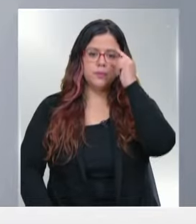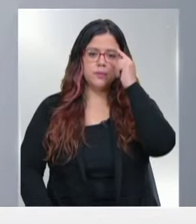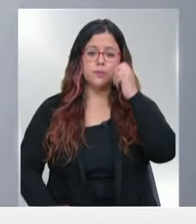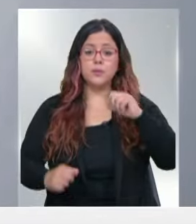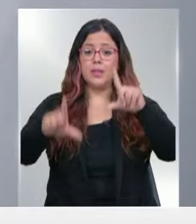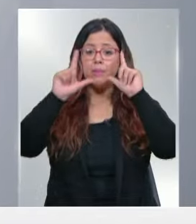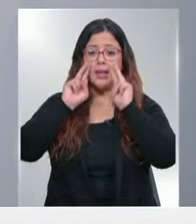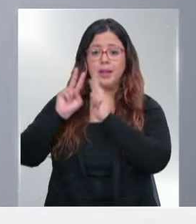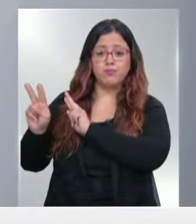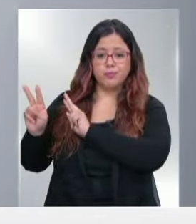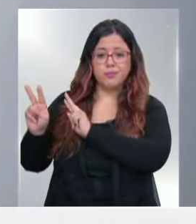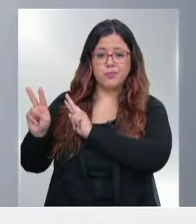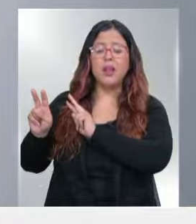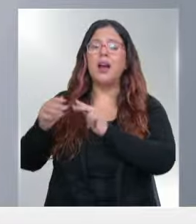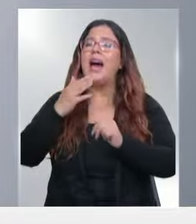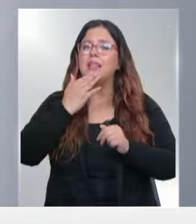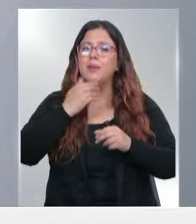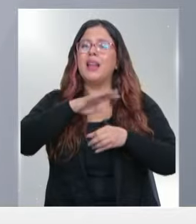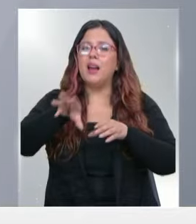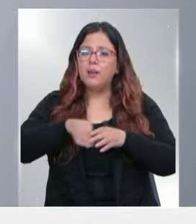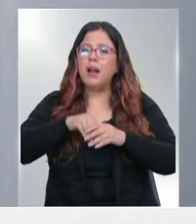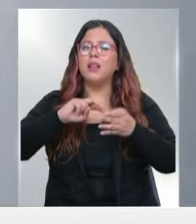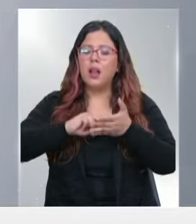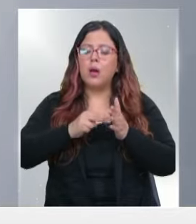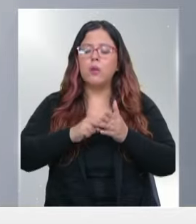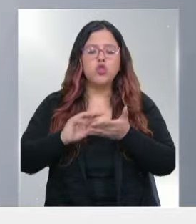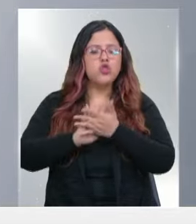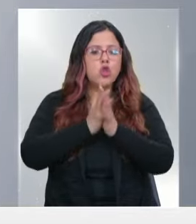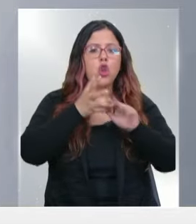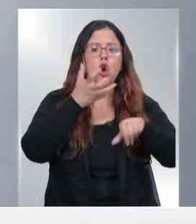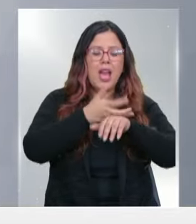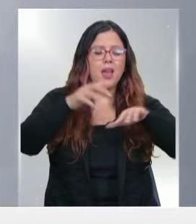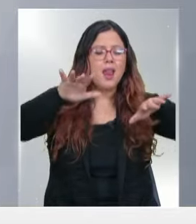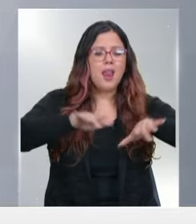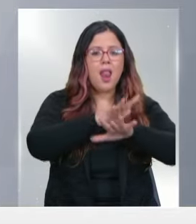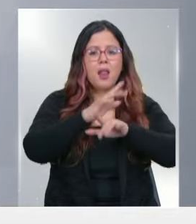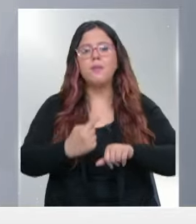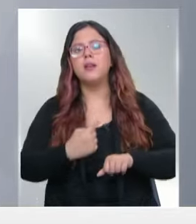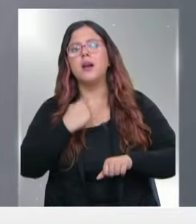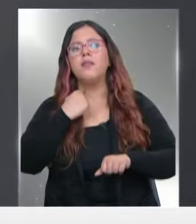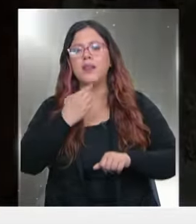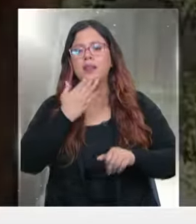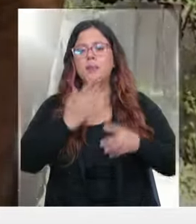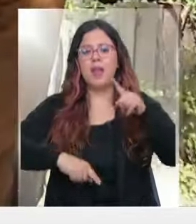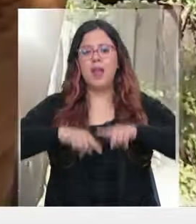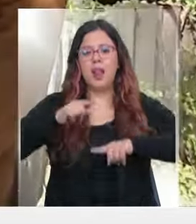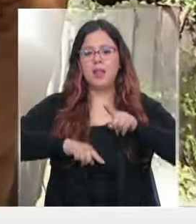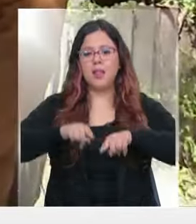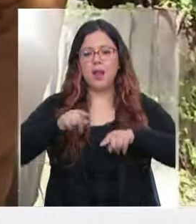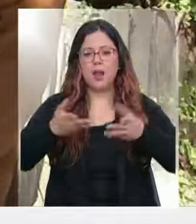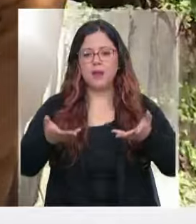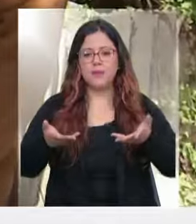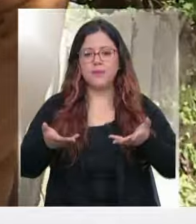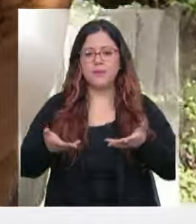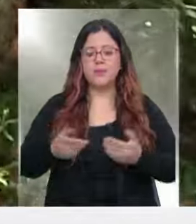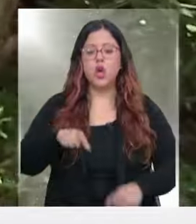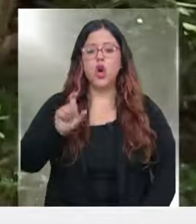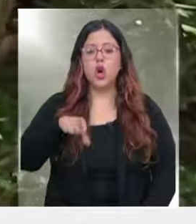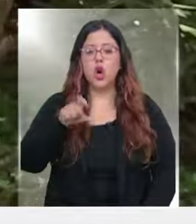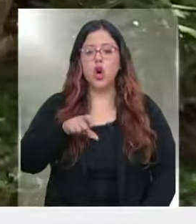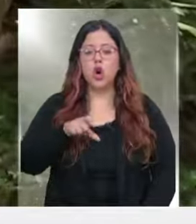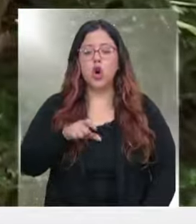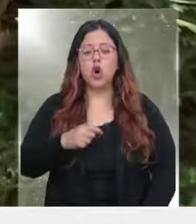Imágenes como estas también son parte del conflicto. Todo lo que pasa en el océano repercute en la tierra. Concón, Quintero y Puchuncaví